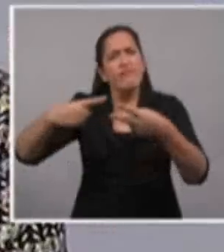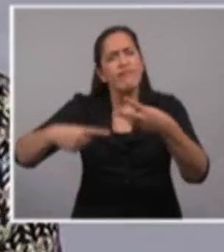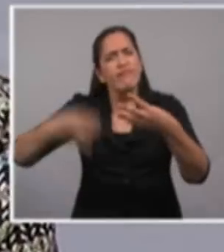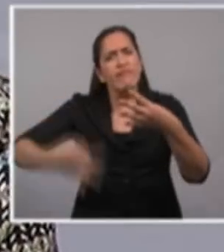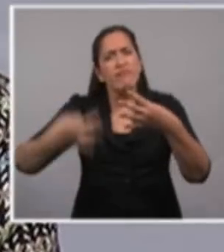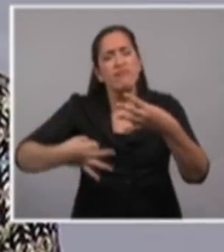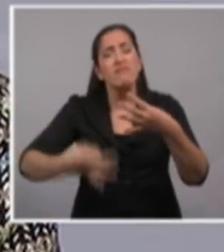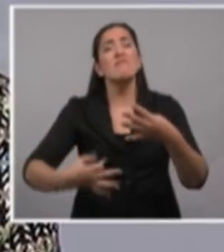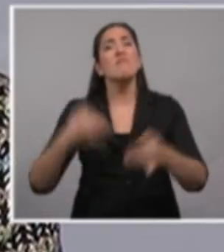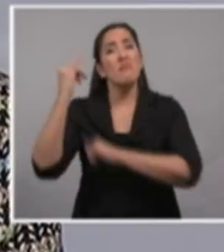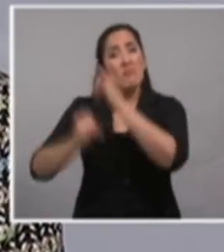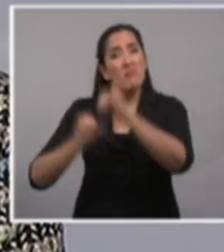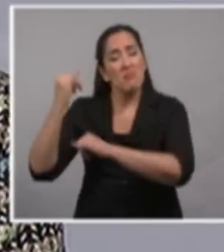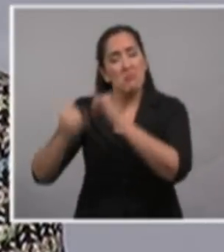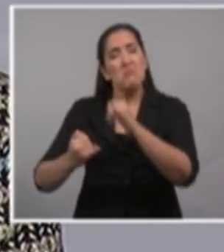Hablaba